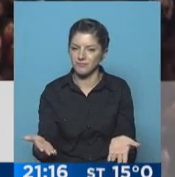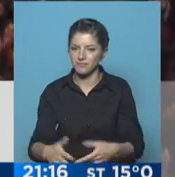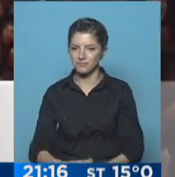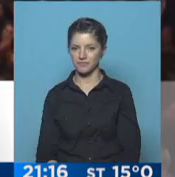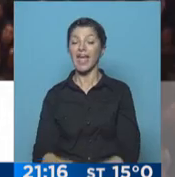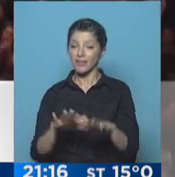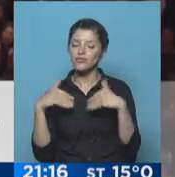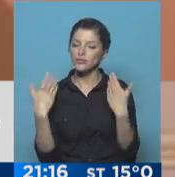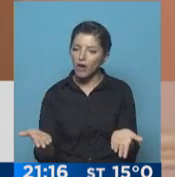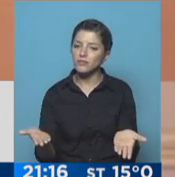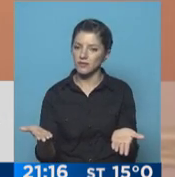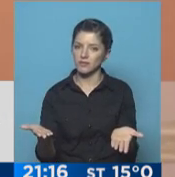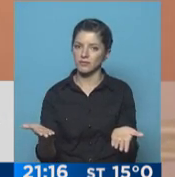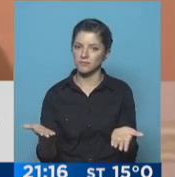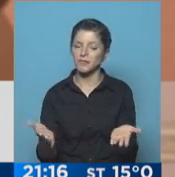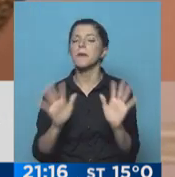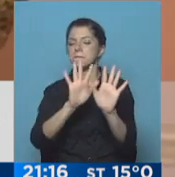Y entonces, pero